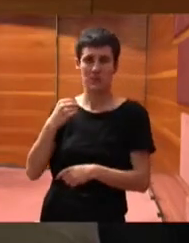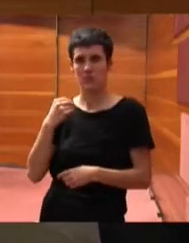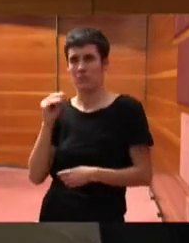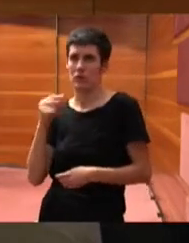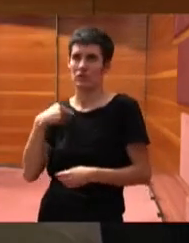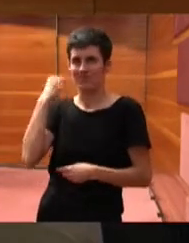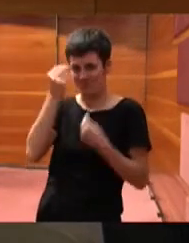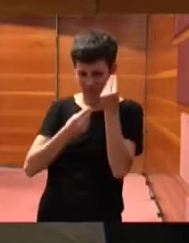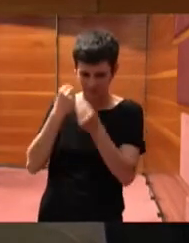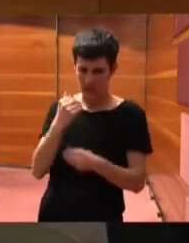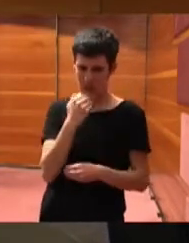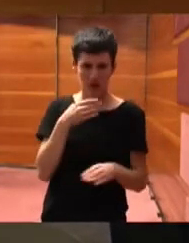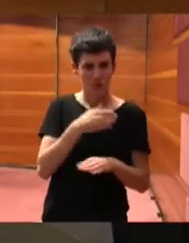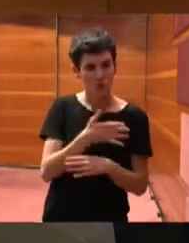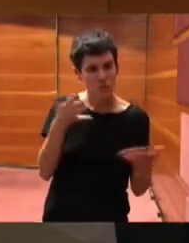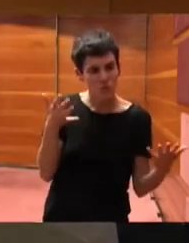voy,